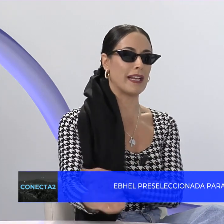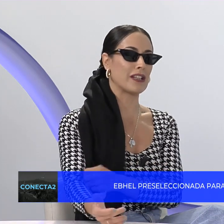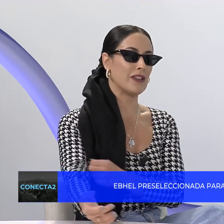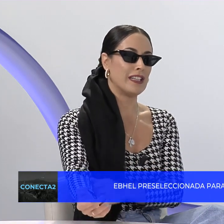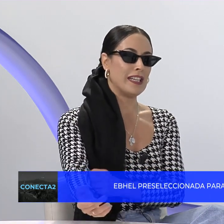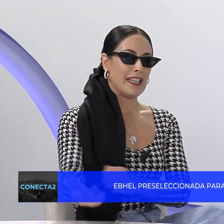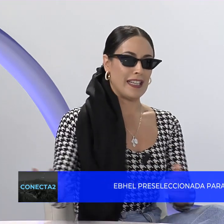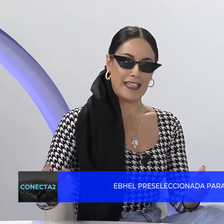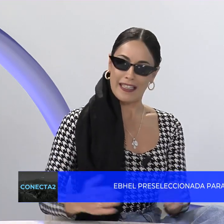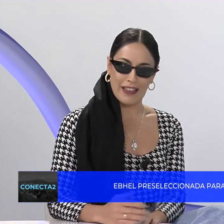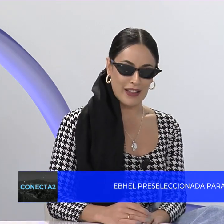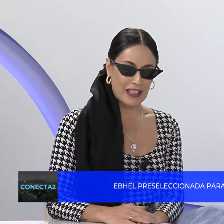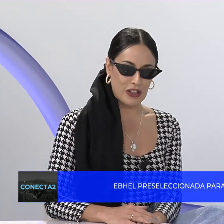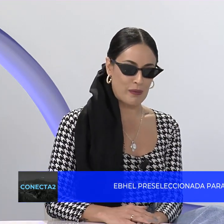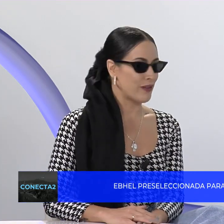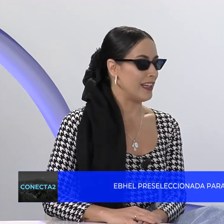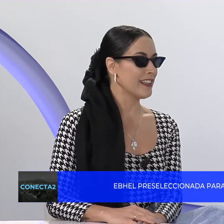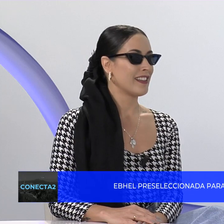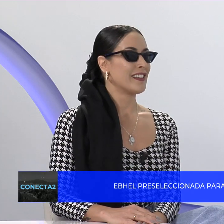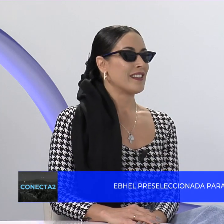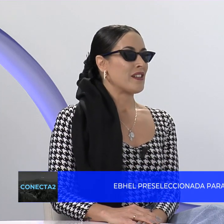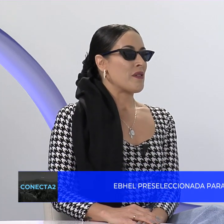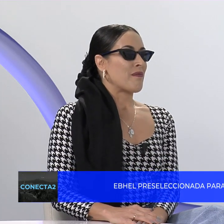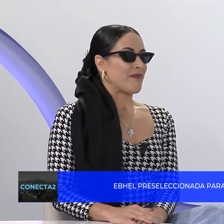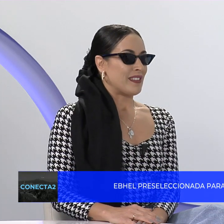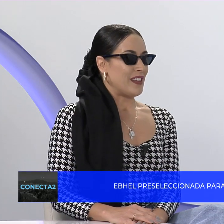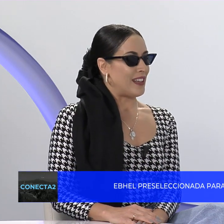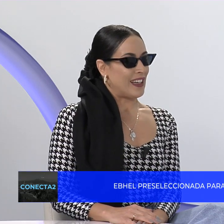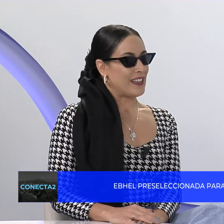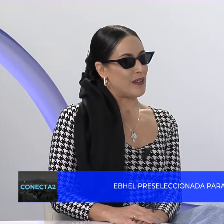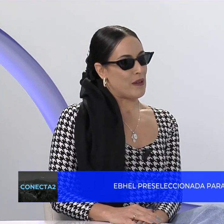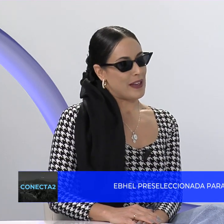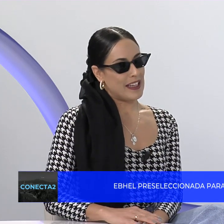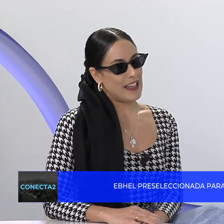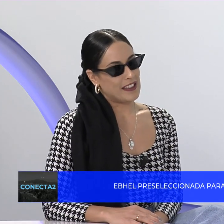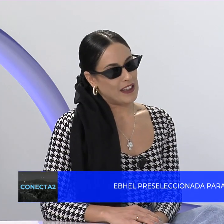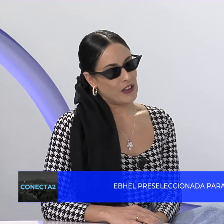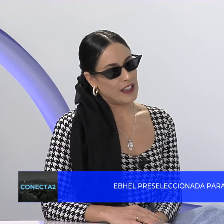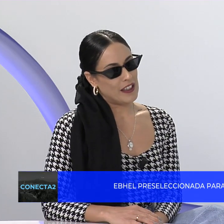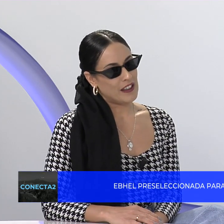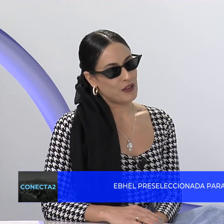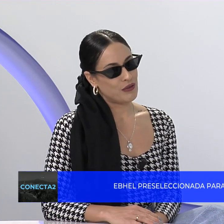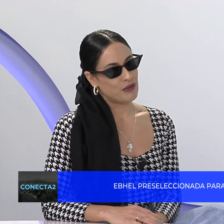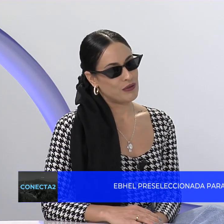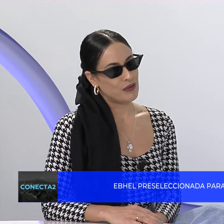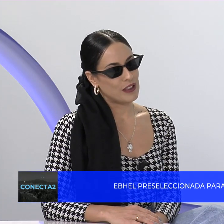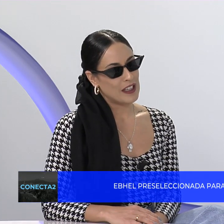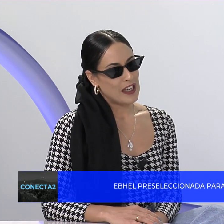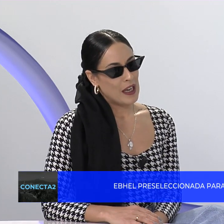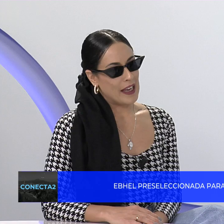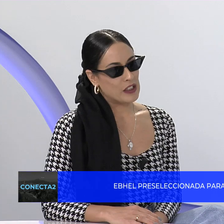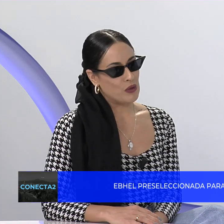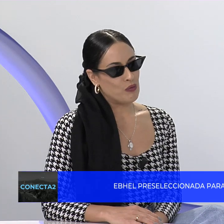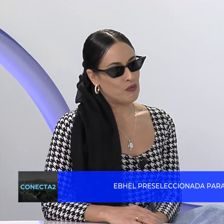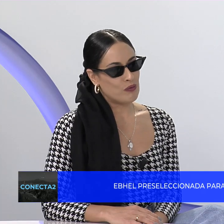cumpliendo Y es que estoy superfeliz de verdad para mí ya te digo es